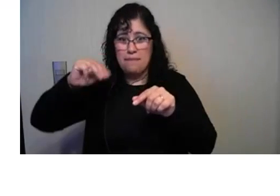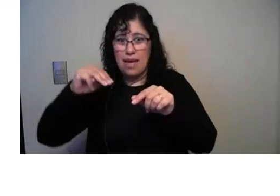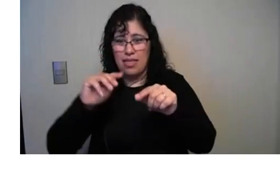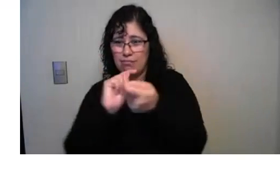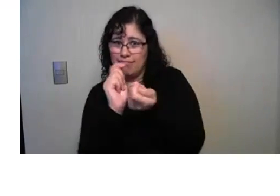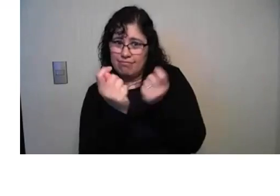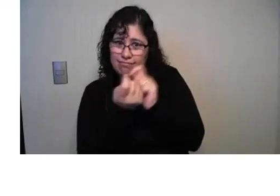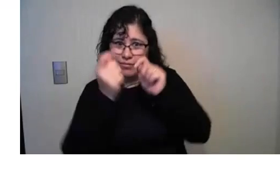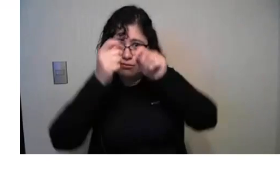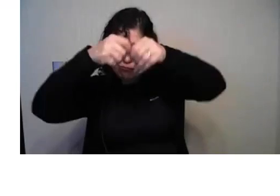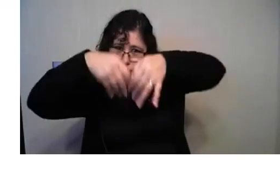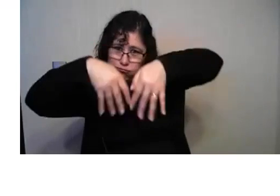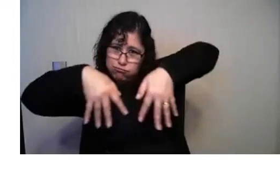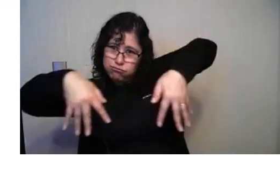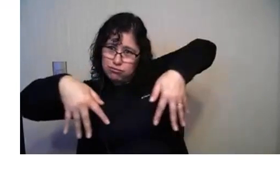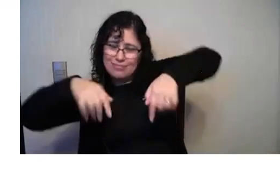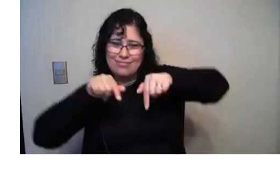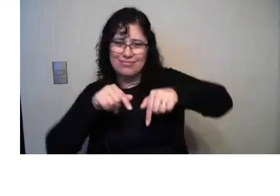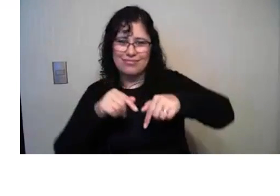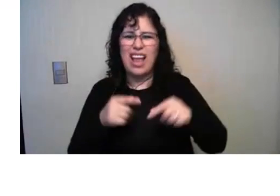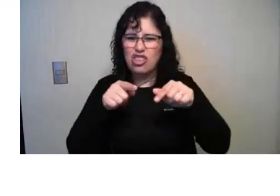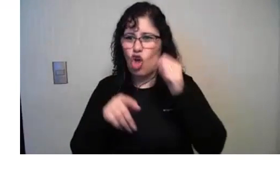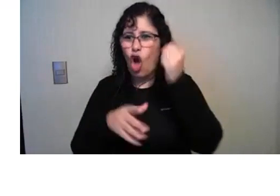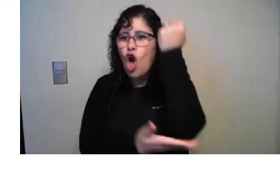en un elemento de sostén